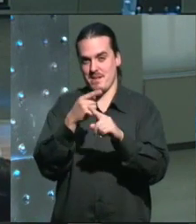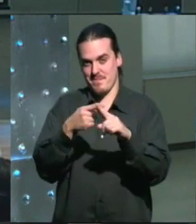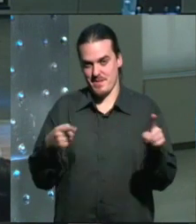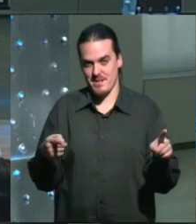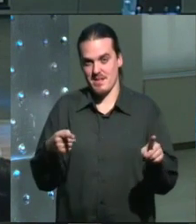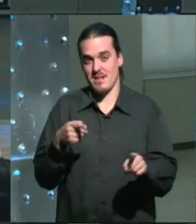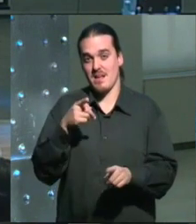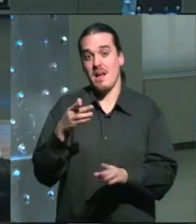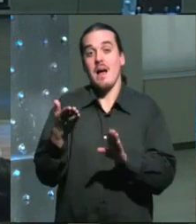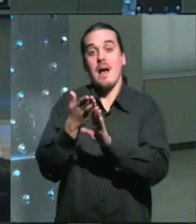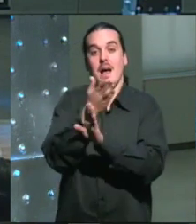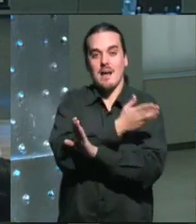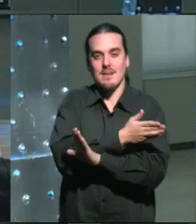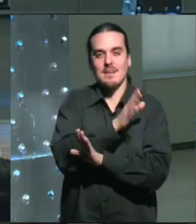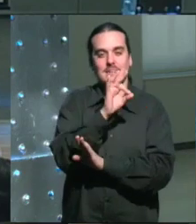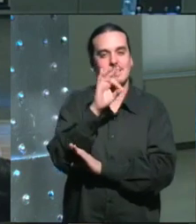joven negro,